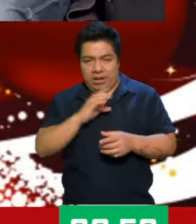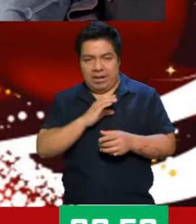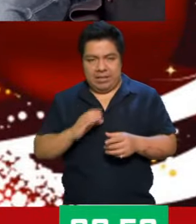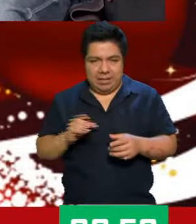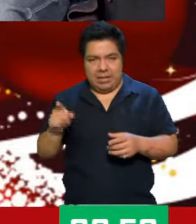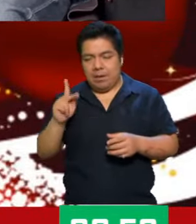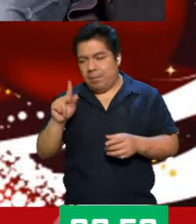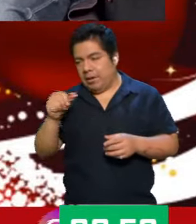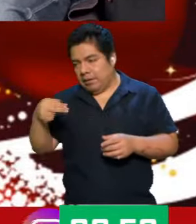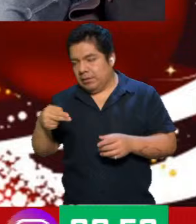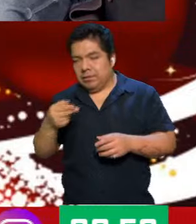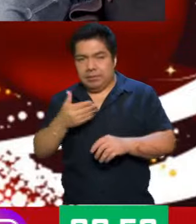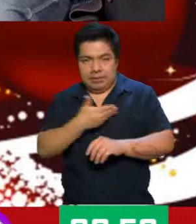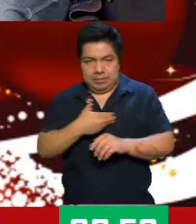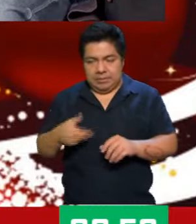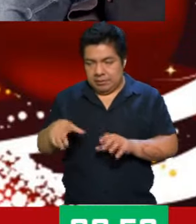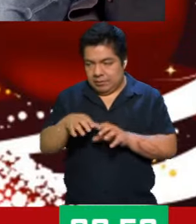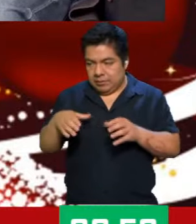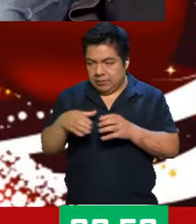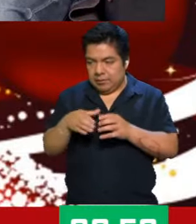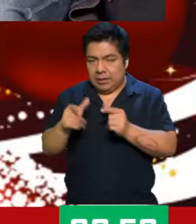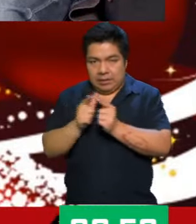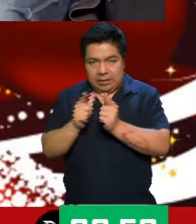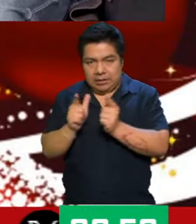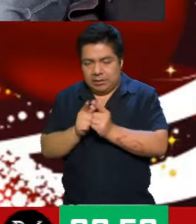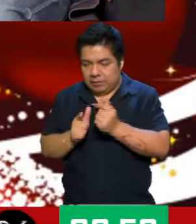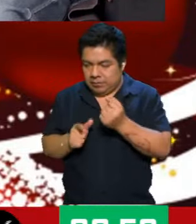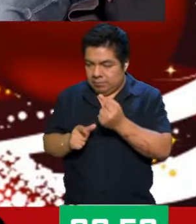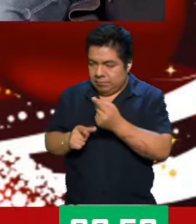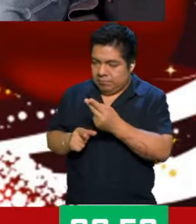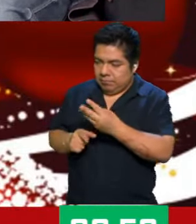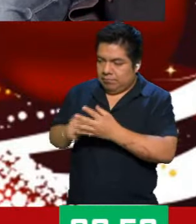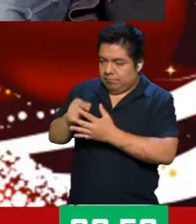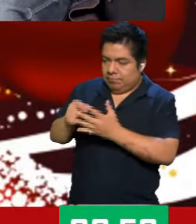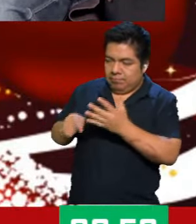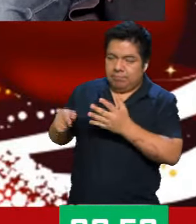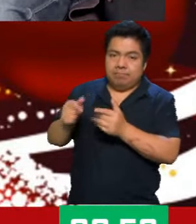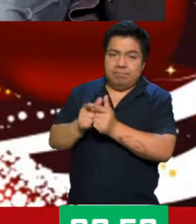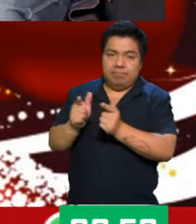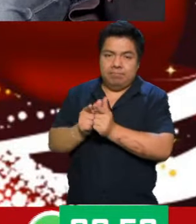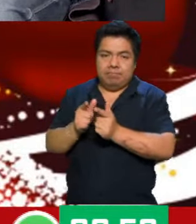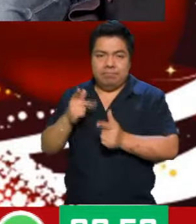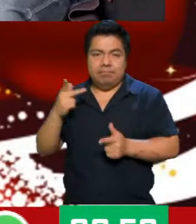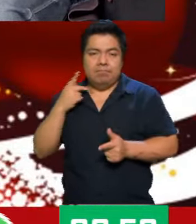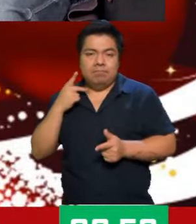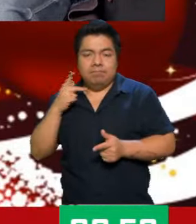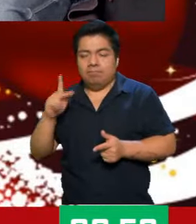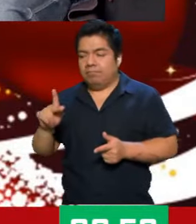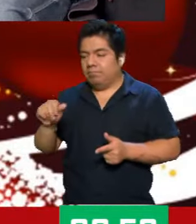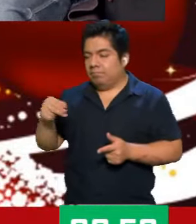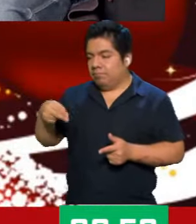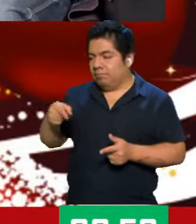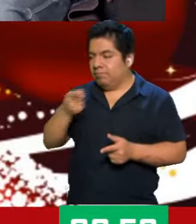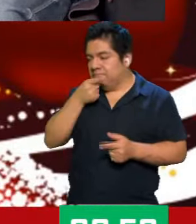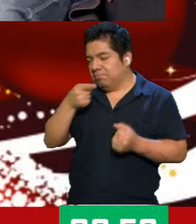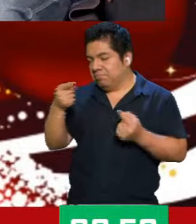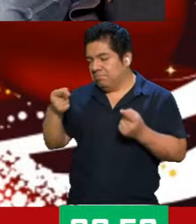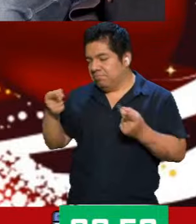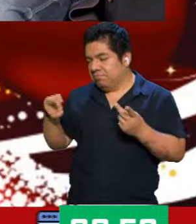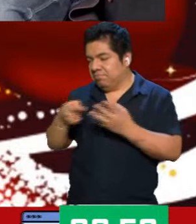y cuestiona a este grupo político que ahora preside el PAN, cuestiona si